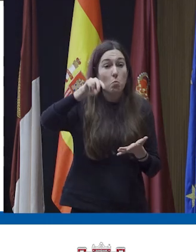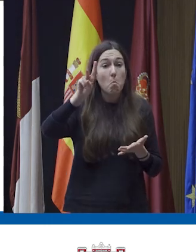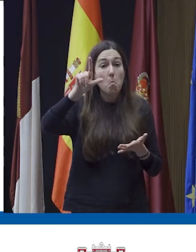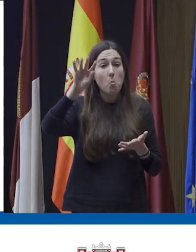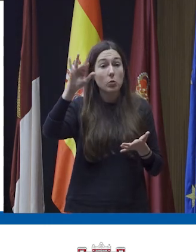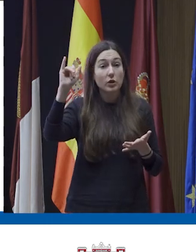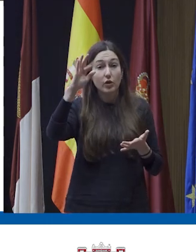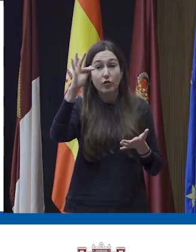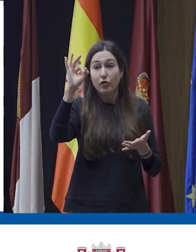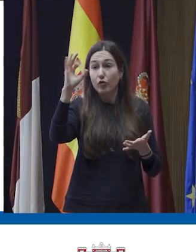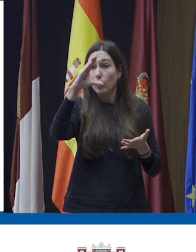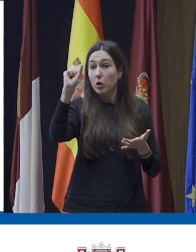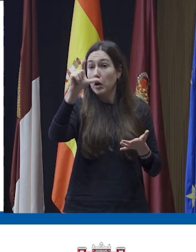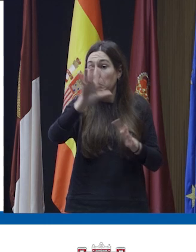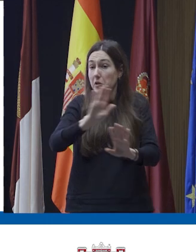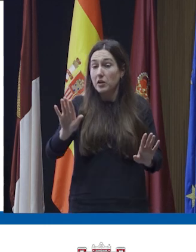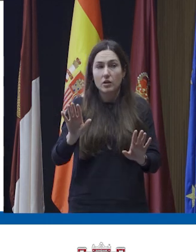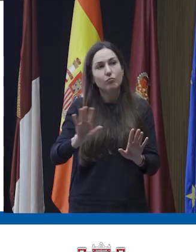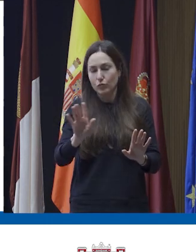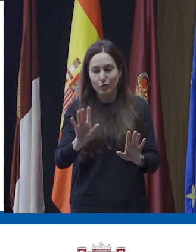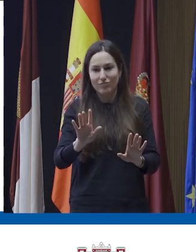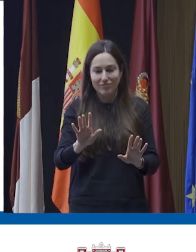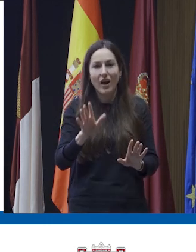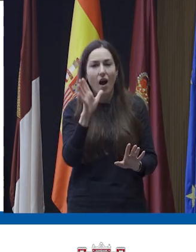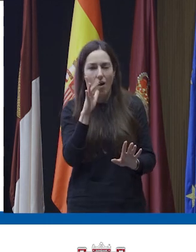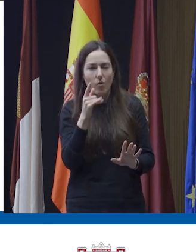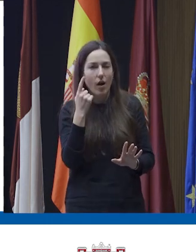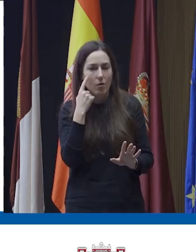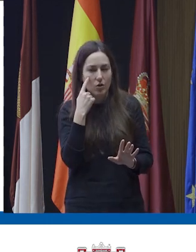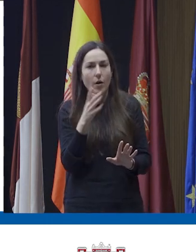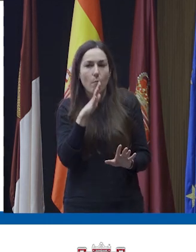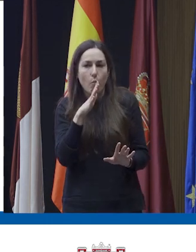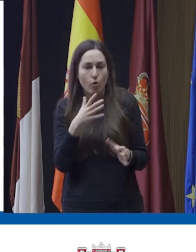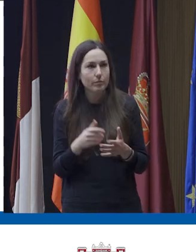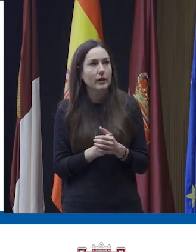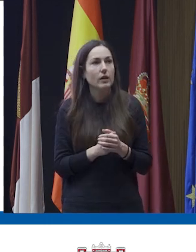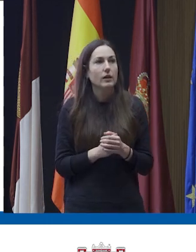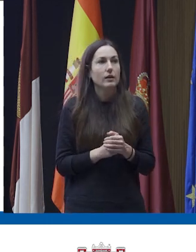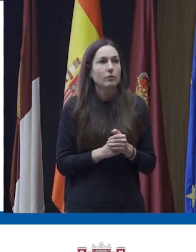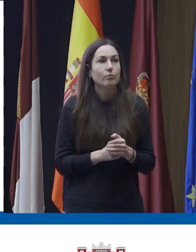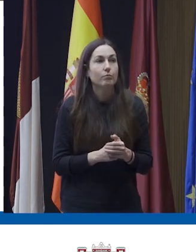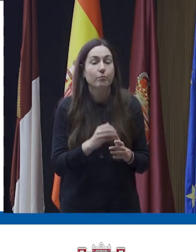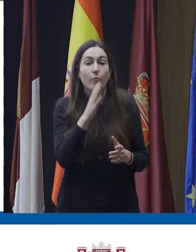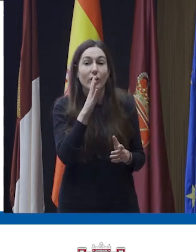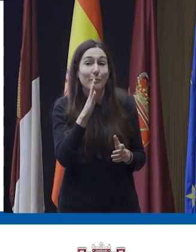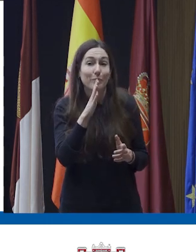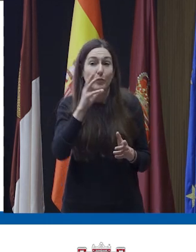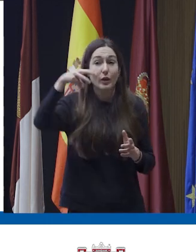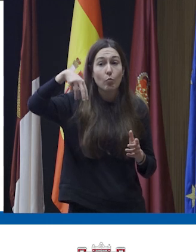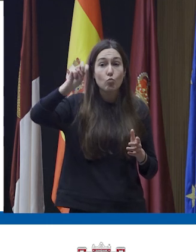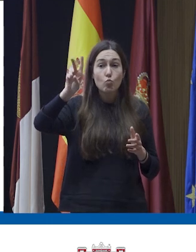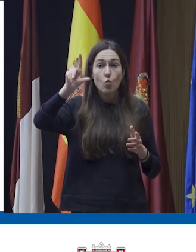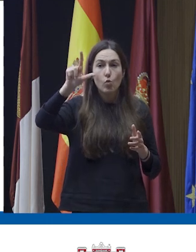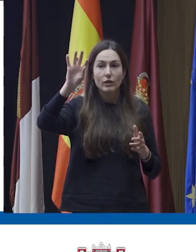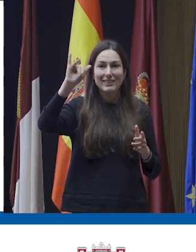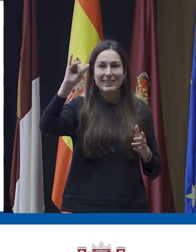qué. Entonces, una de las cosas más importantes en el tema de las multifocales es que producen, en algunos casos, sobre todo en